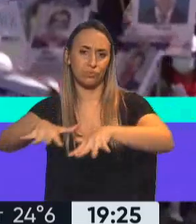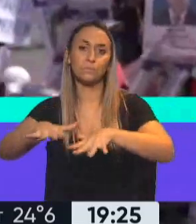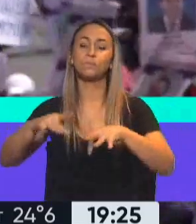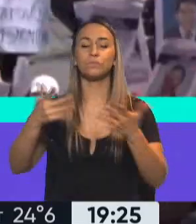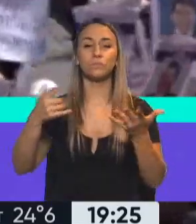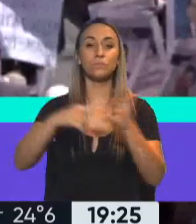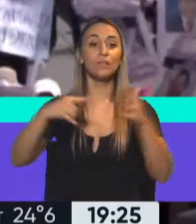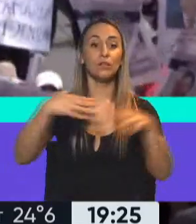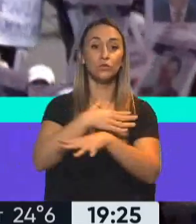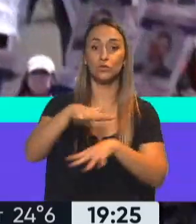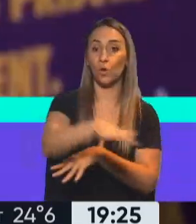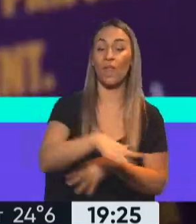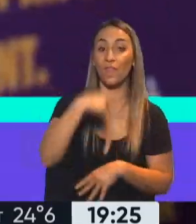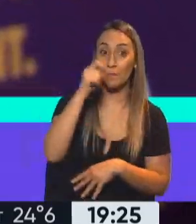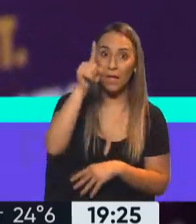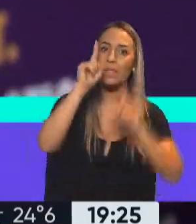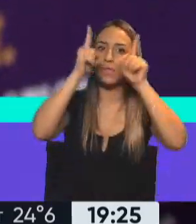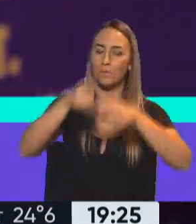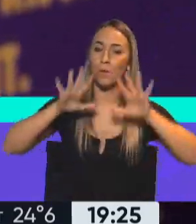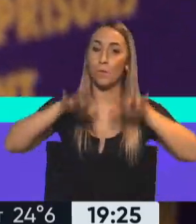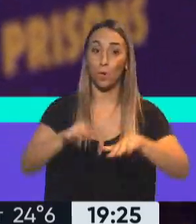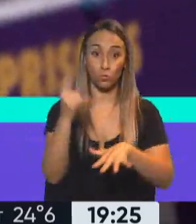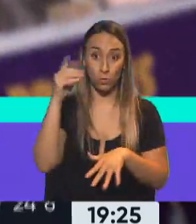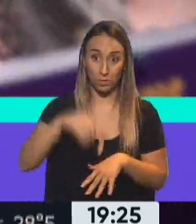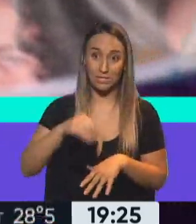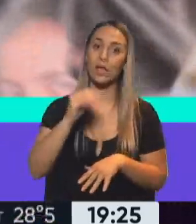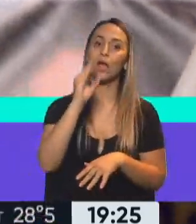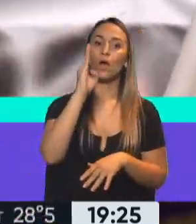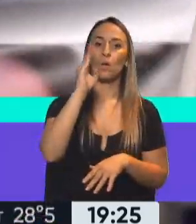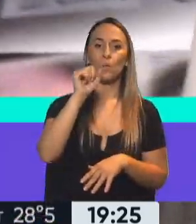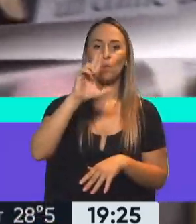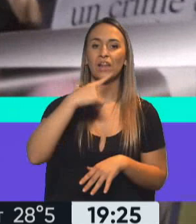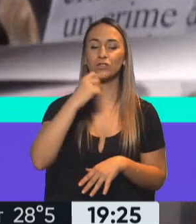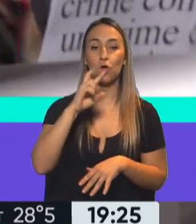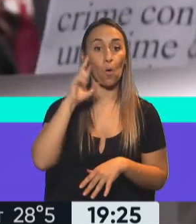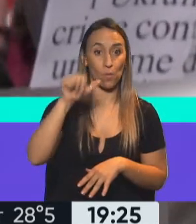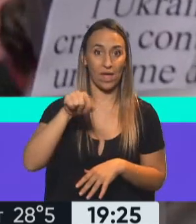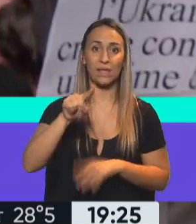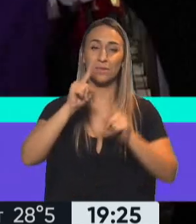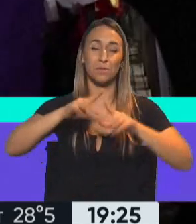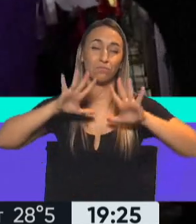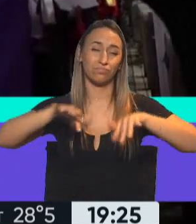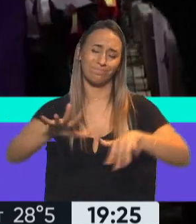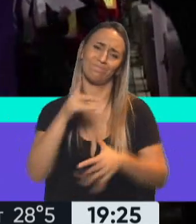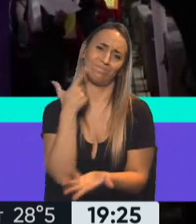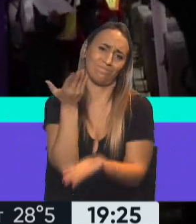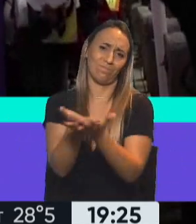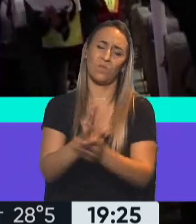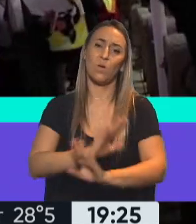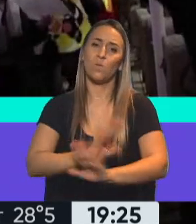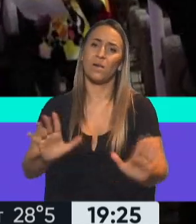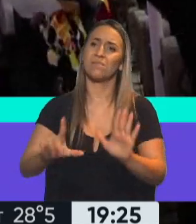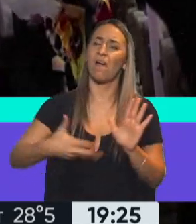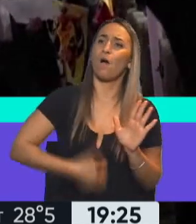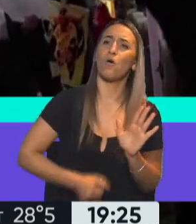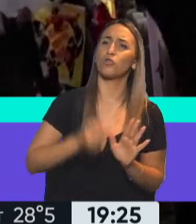principales ciudades de España. Por citar uno más, en Varsovia reclamaron por la prohibición casi total de los abortos después de